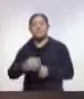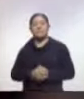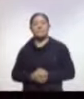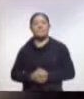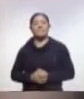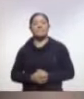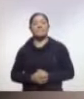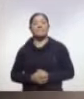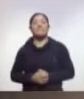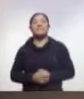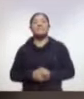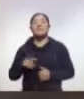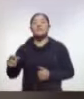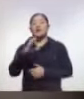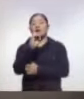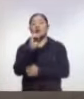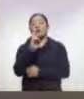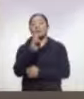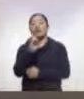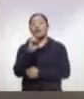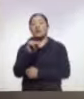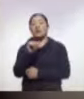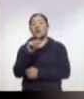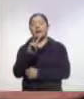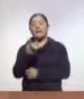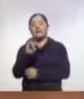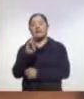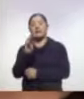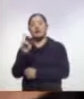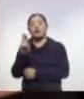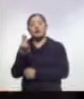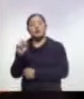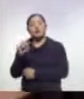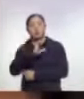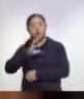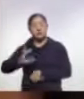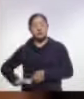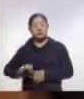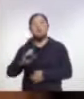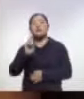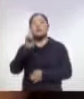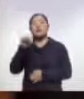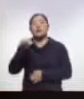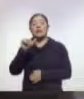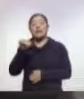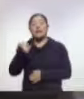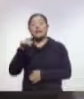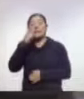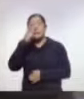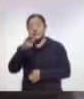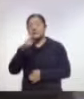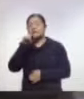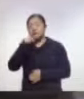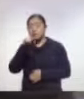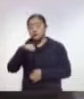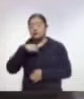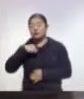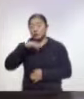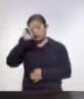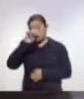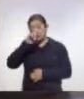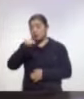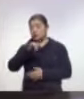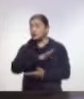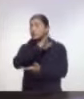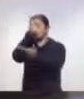Ante el brote de coronavirus en China, la Universidad Nacional Autónoma de México aconsejó a quienes pretenden visitar ese país acudir a la